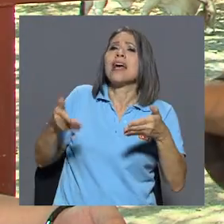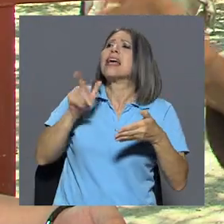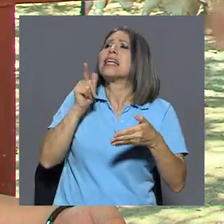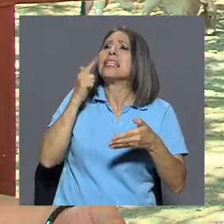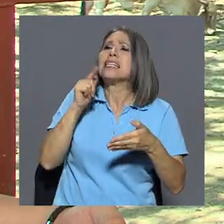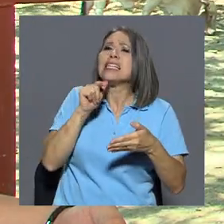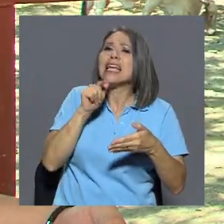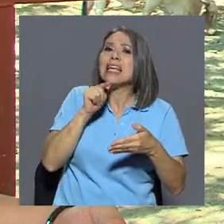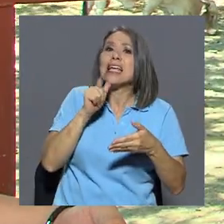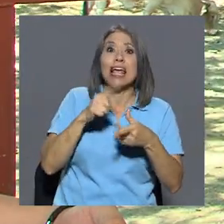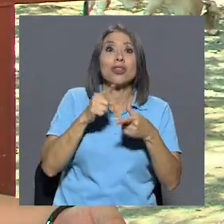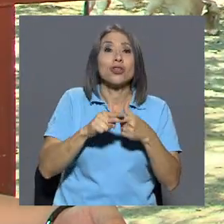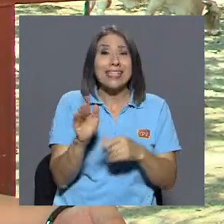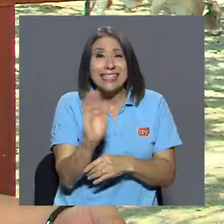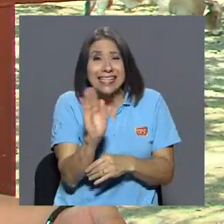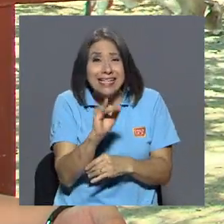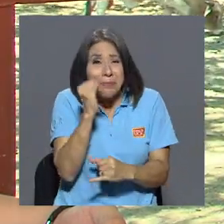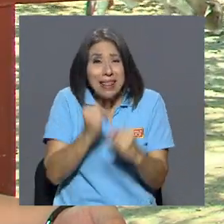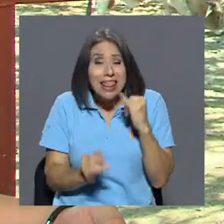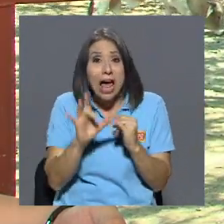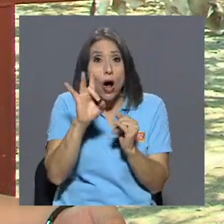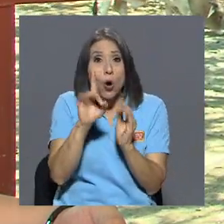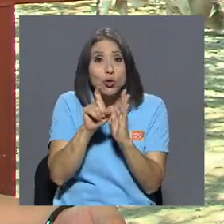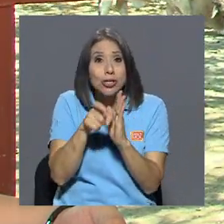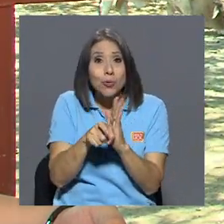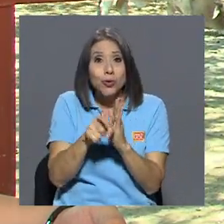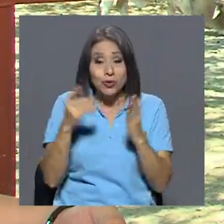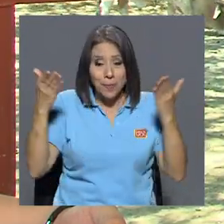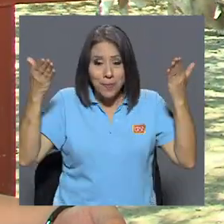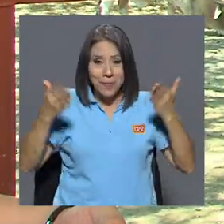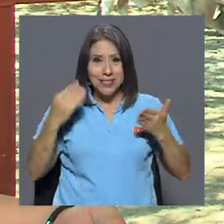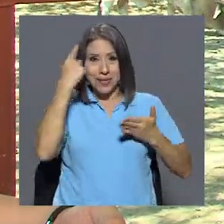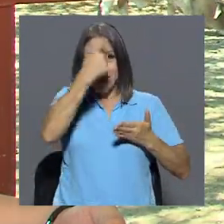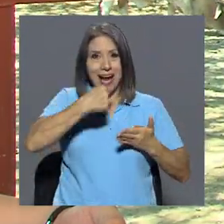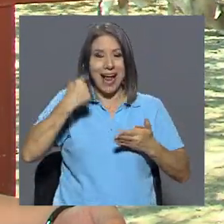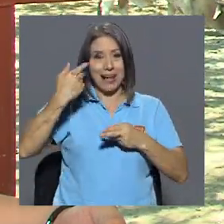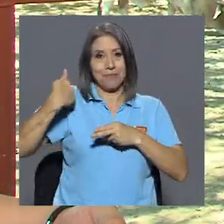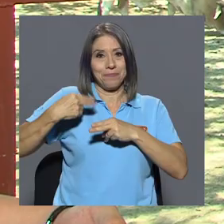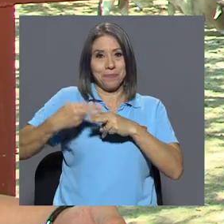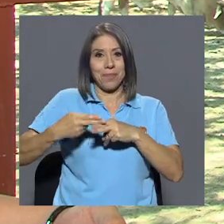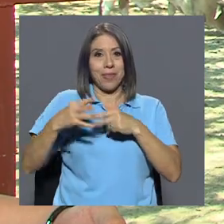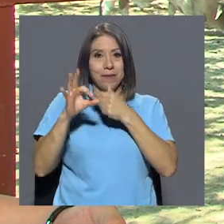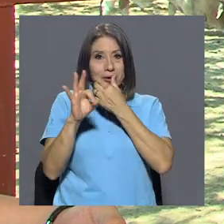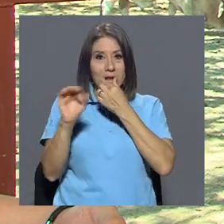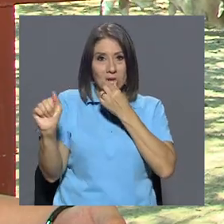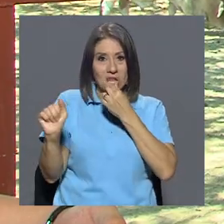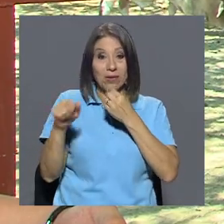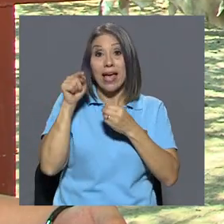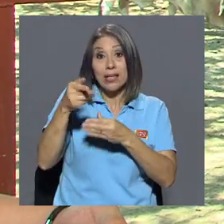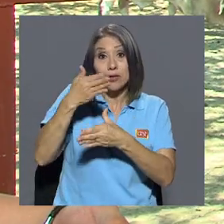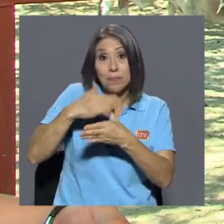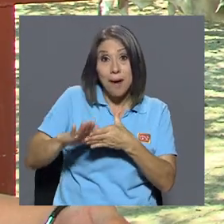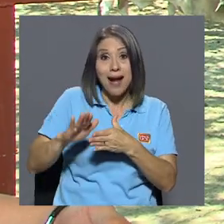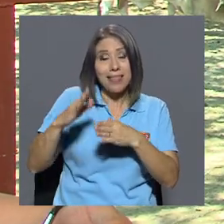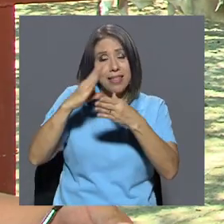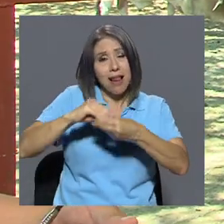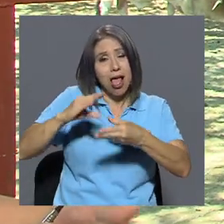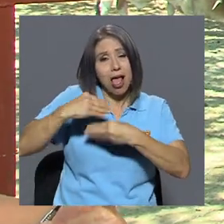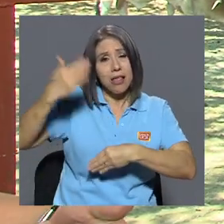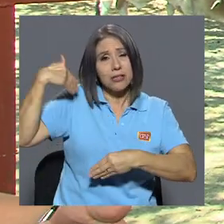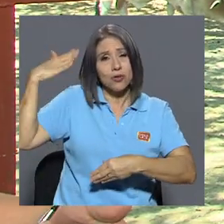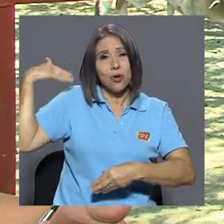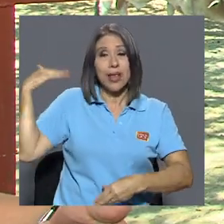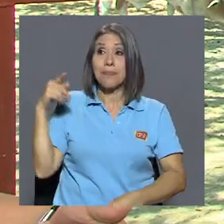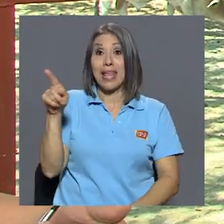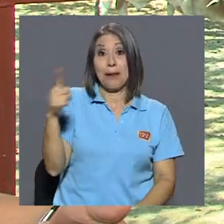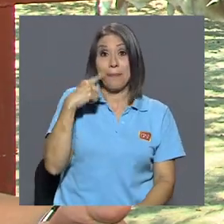despedida, 8 segundos, me presentó la cara Fernando Artavia. Esa es parte de la historia. Luis Fernando me dijo